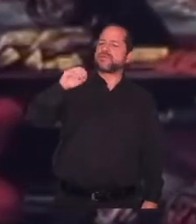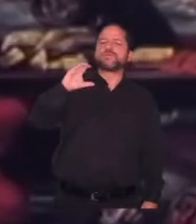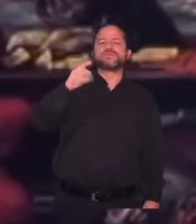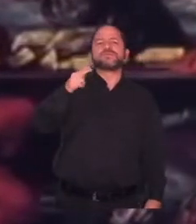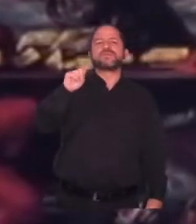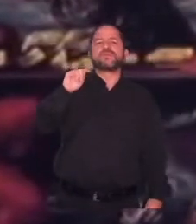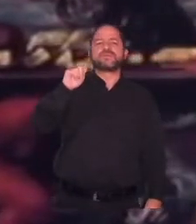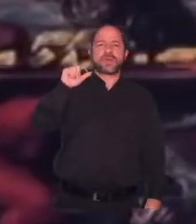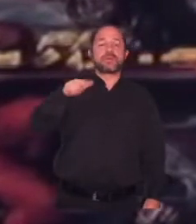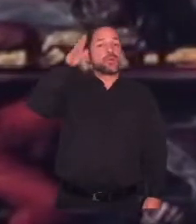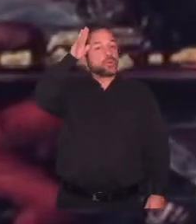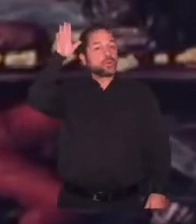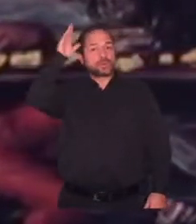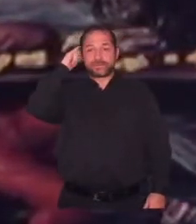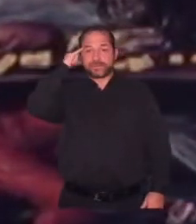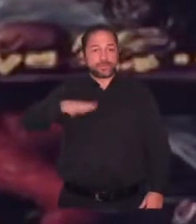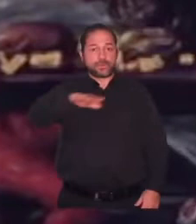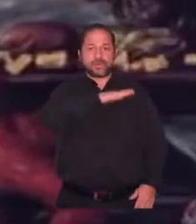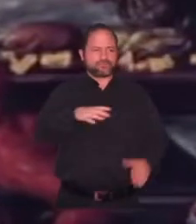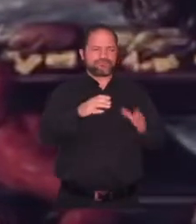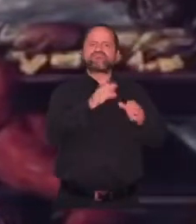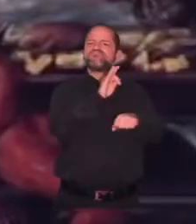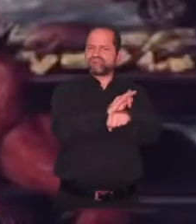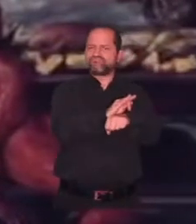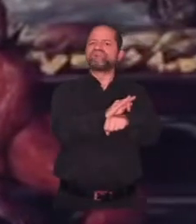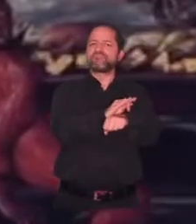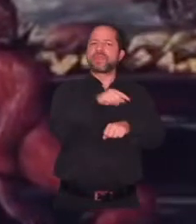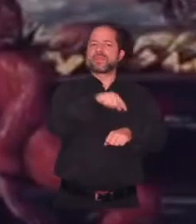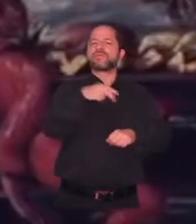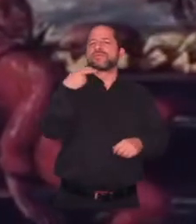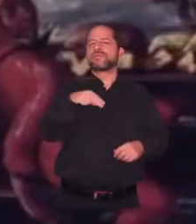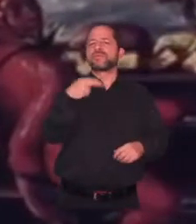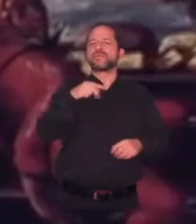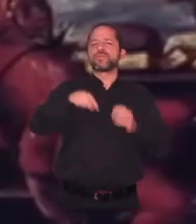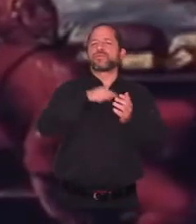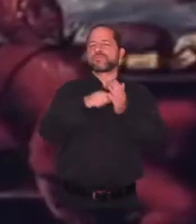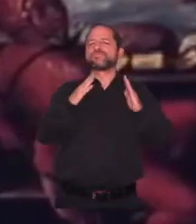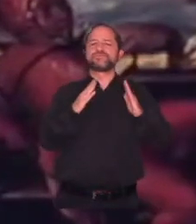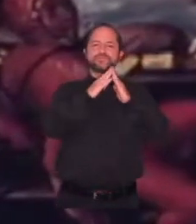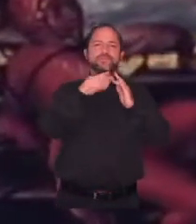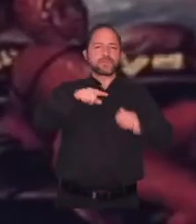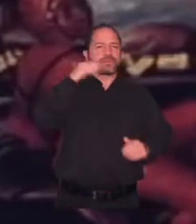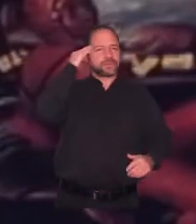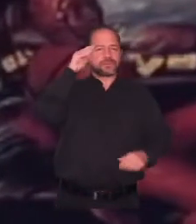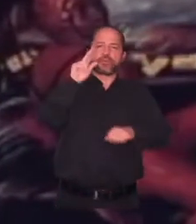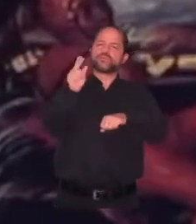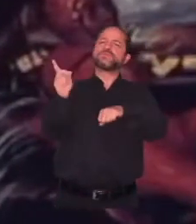empezó la historia colonial para las dos ciudades del lago de texcoco